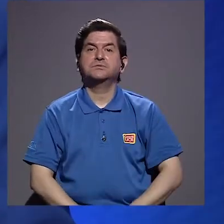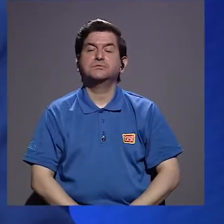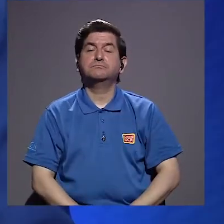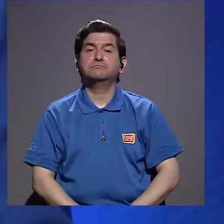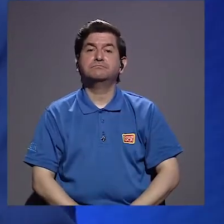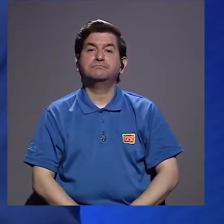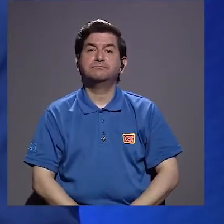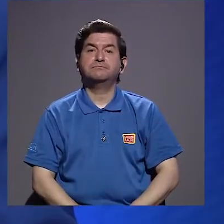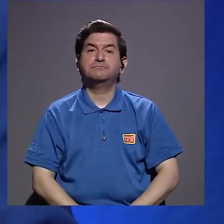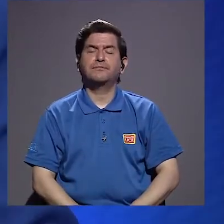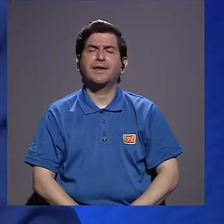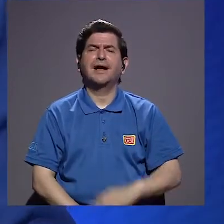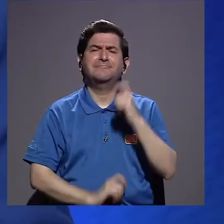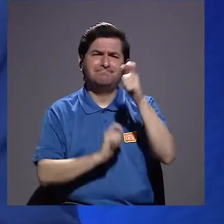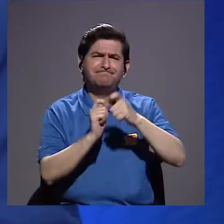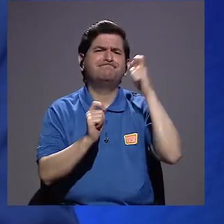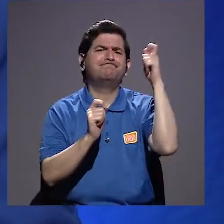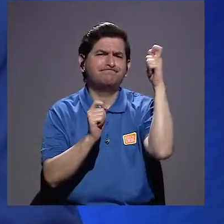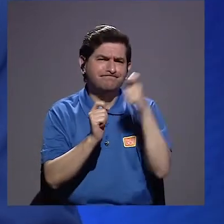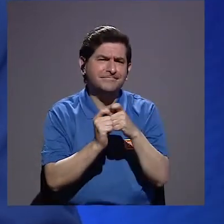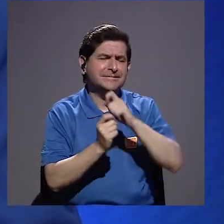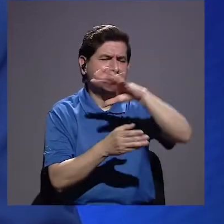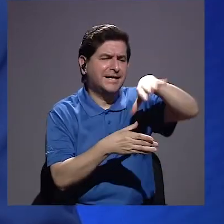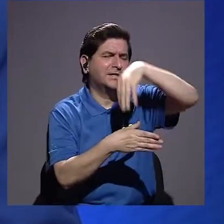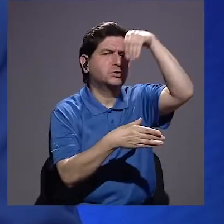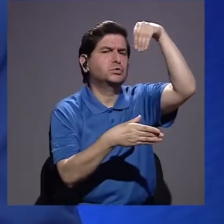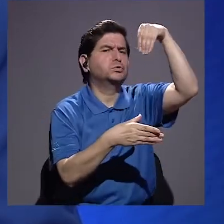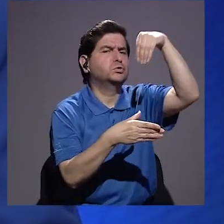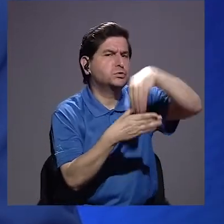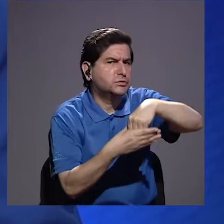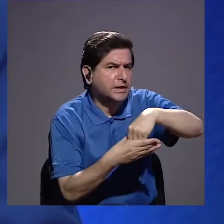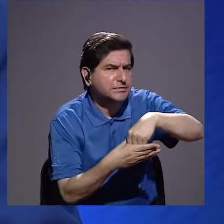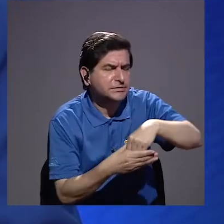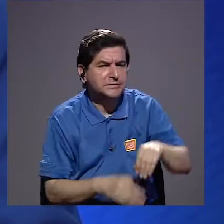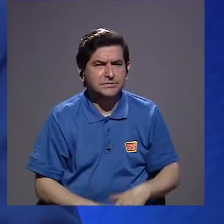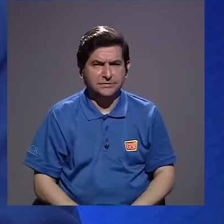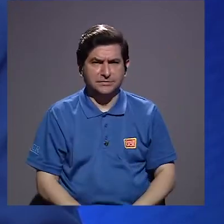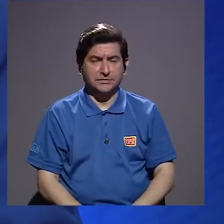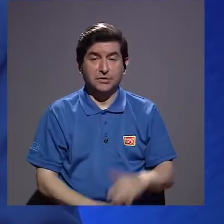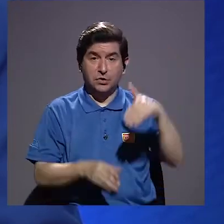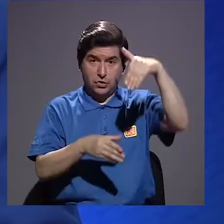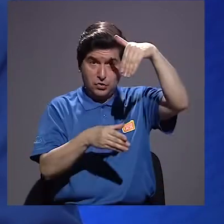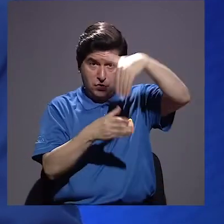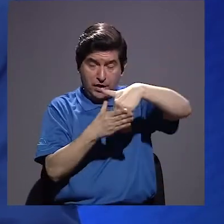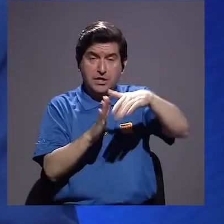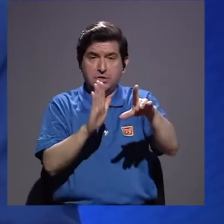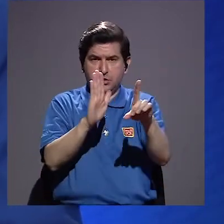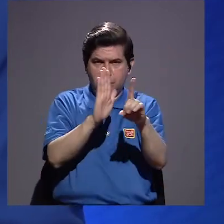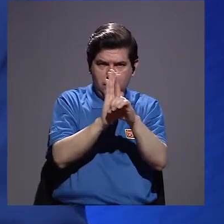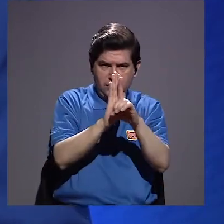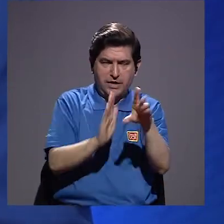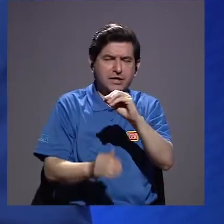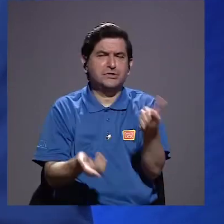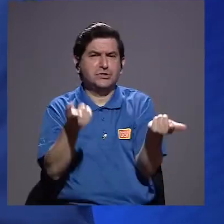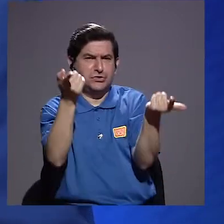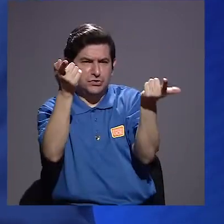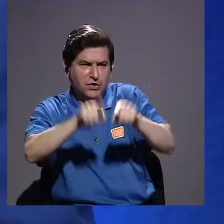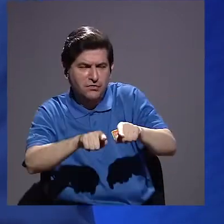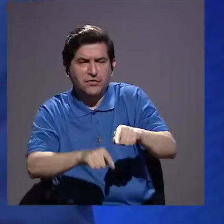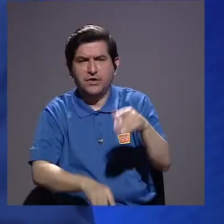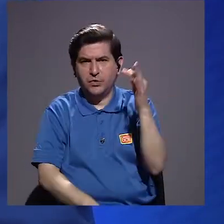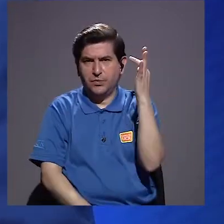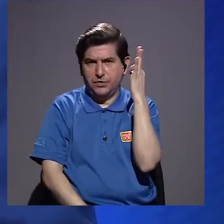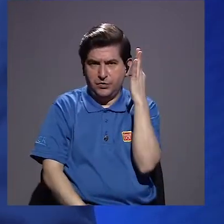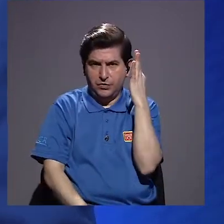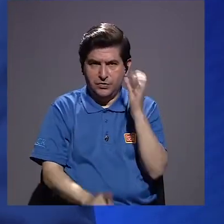Así es. Y justamente para contextualizarnos en el marco del derecho y el fenómeno de